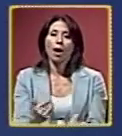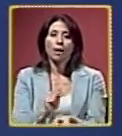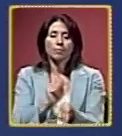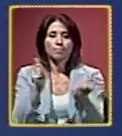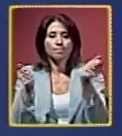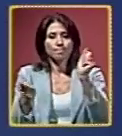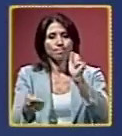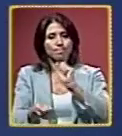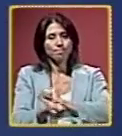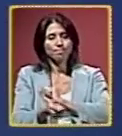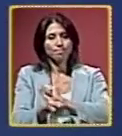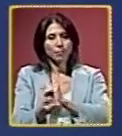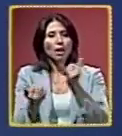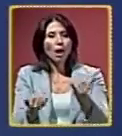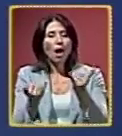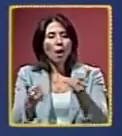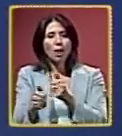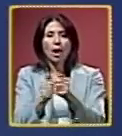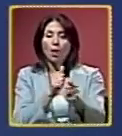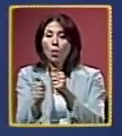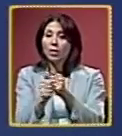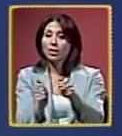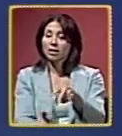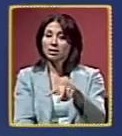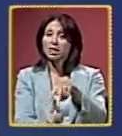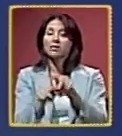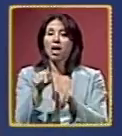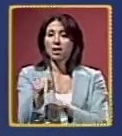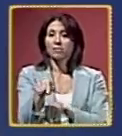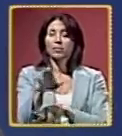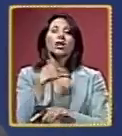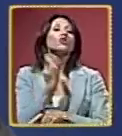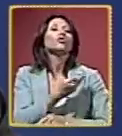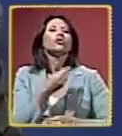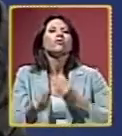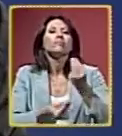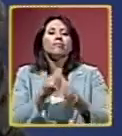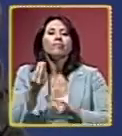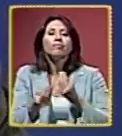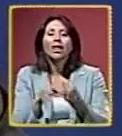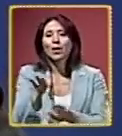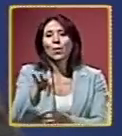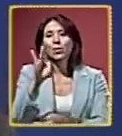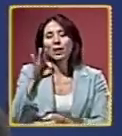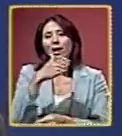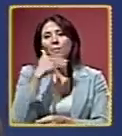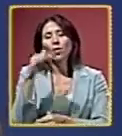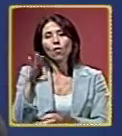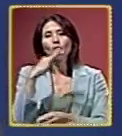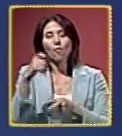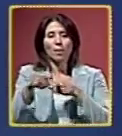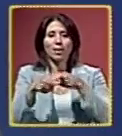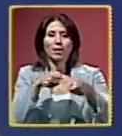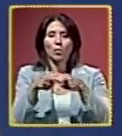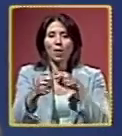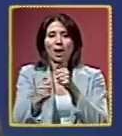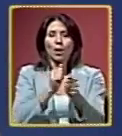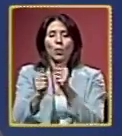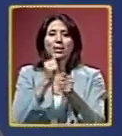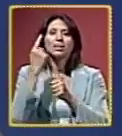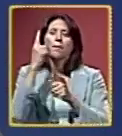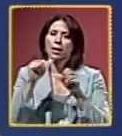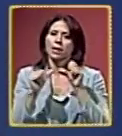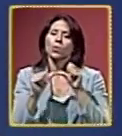ahora la competencia está ahí y lo que tenemos que hacer es encontrar la mejor manera de regularla para que siga